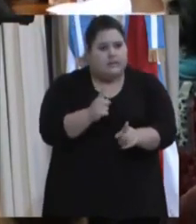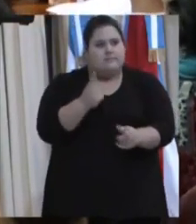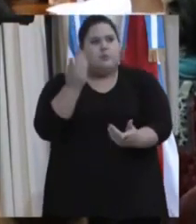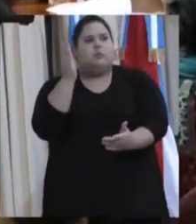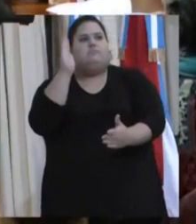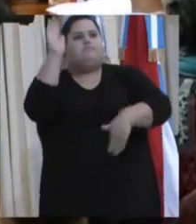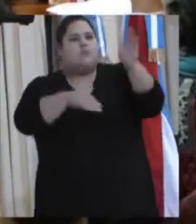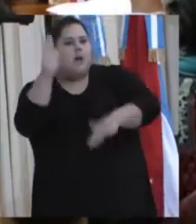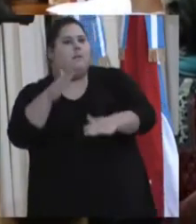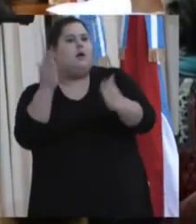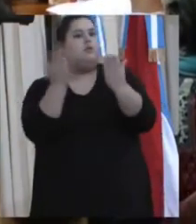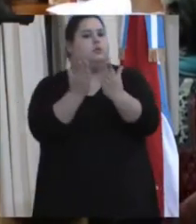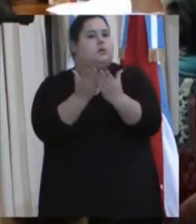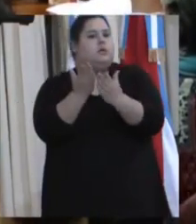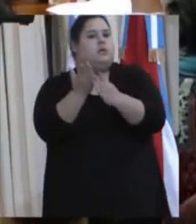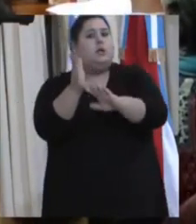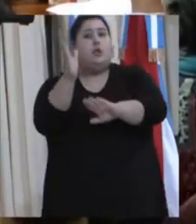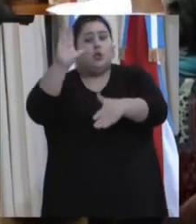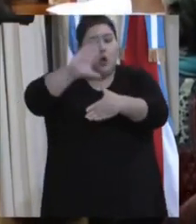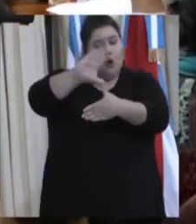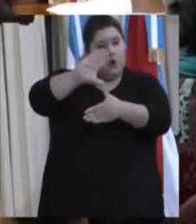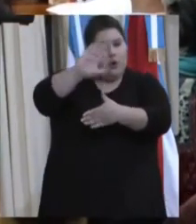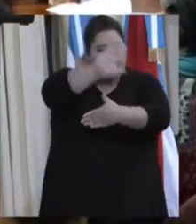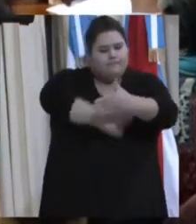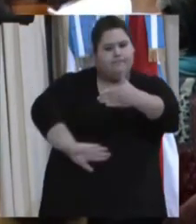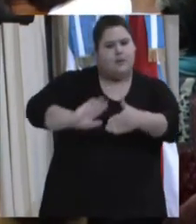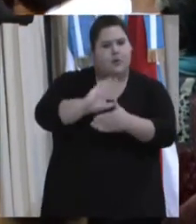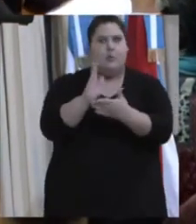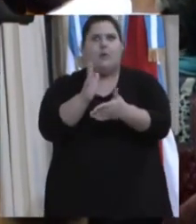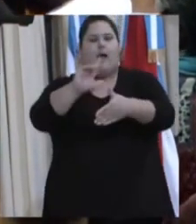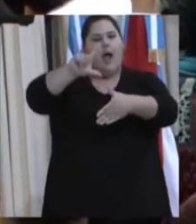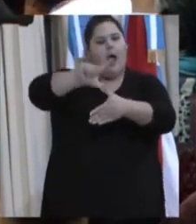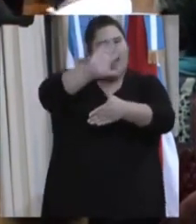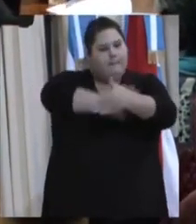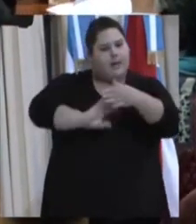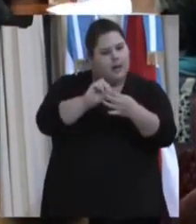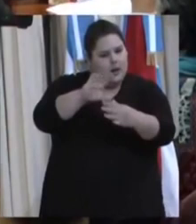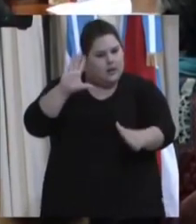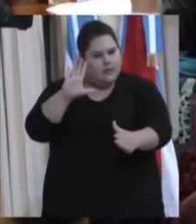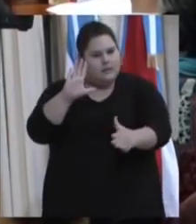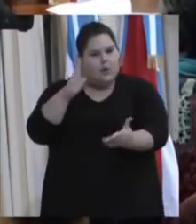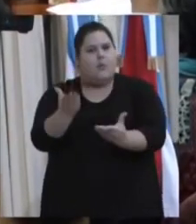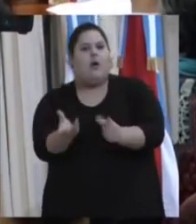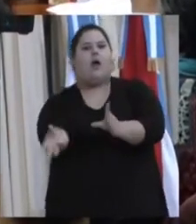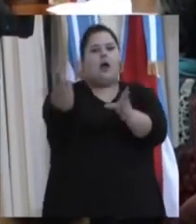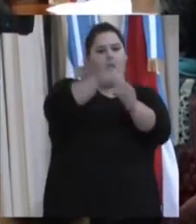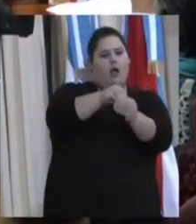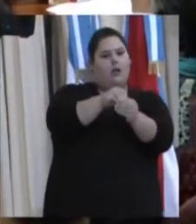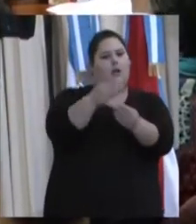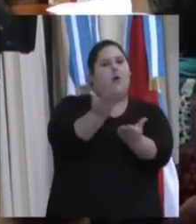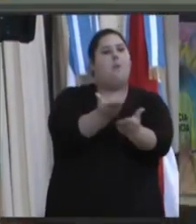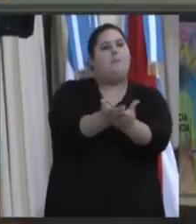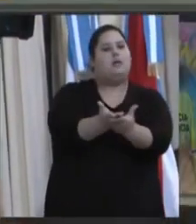los estudiantes de toda Latinoamérica, la América Libre, a unirse a un reclamo